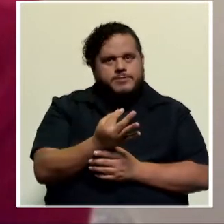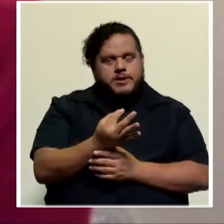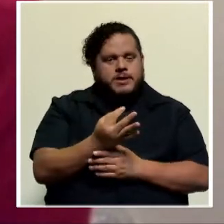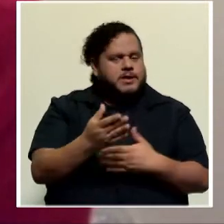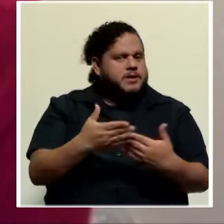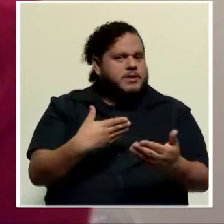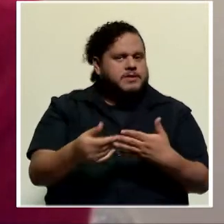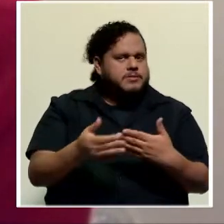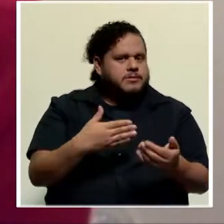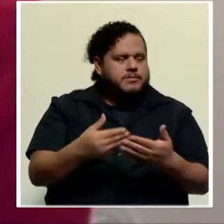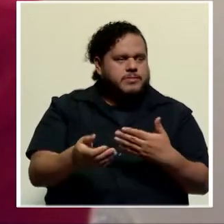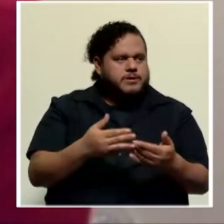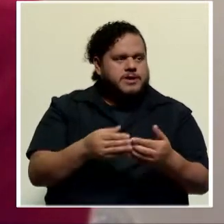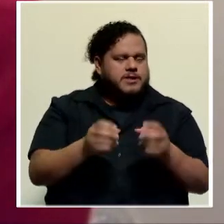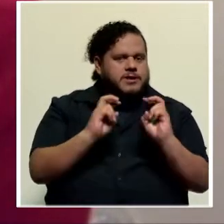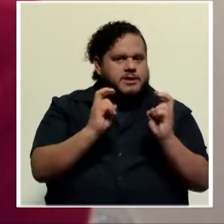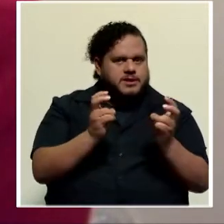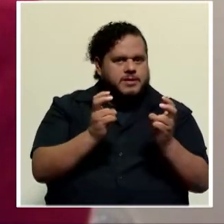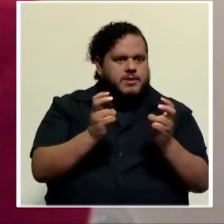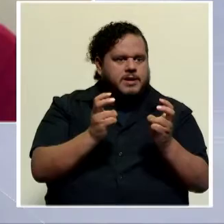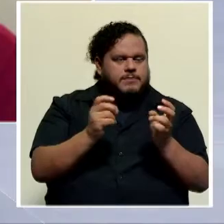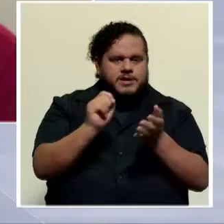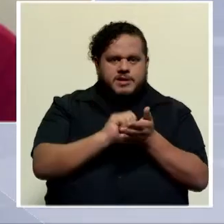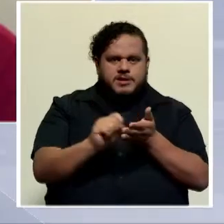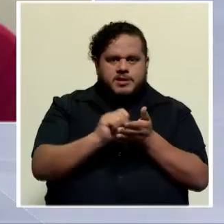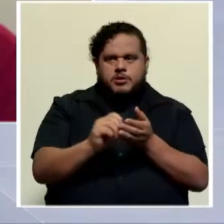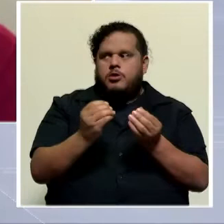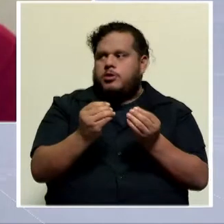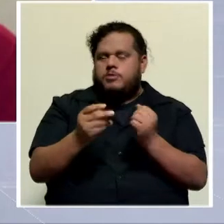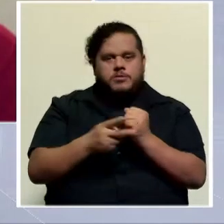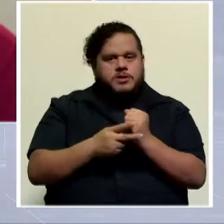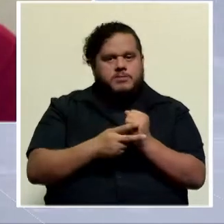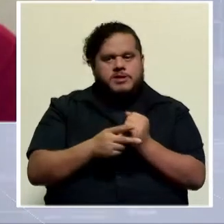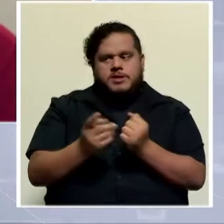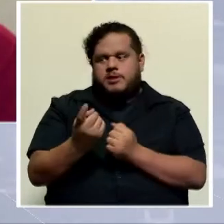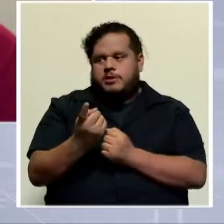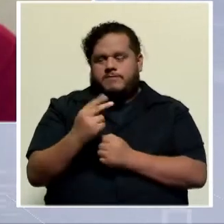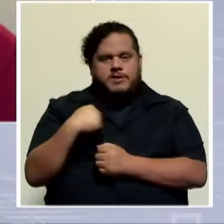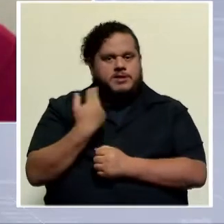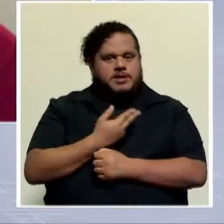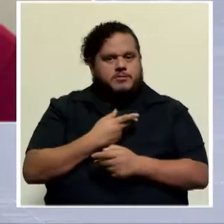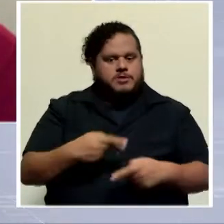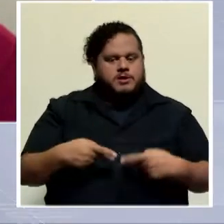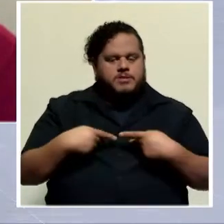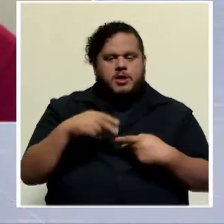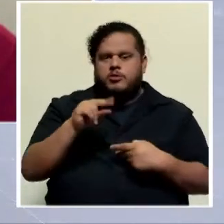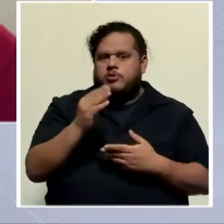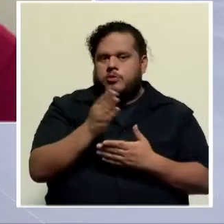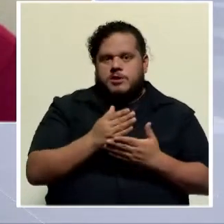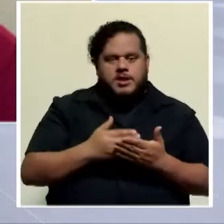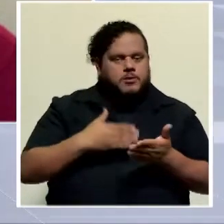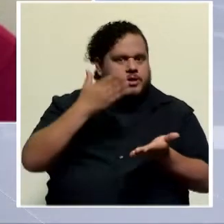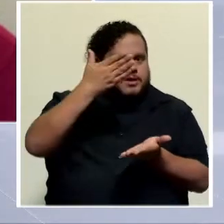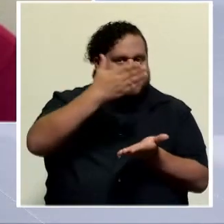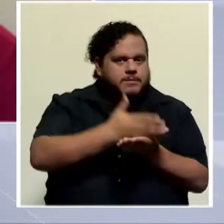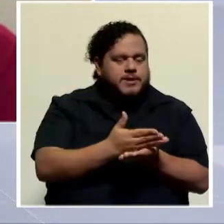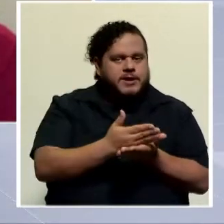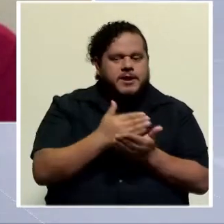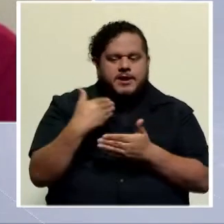pesar de que el tema va a ser refrito muchas veces en lo que queda de nuestras vidas, no es algo que se va a detener el proceso